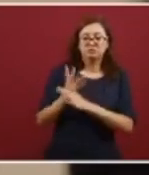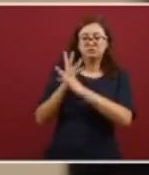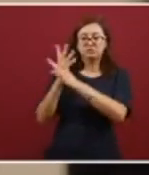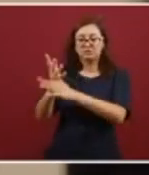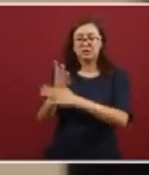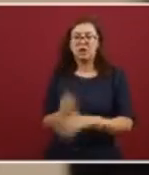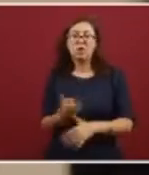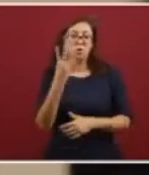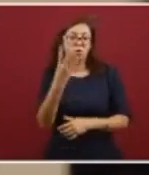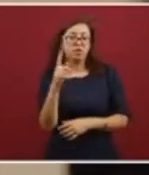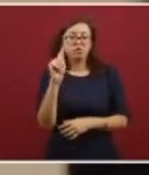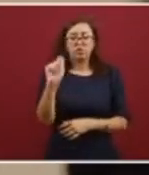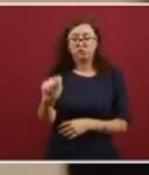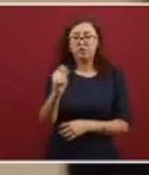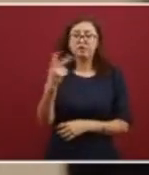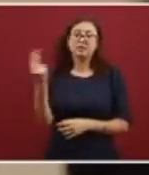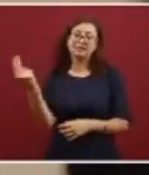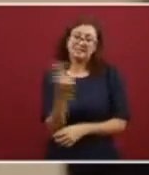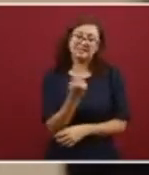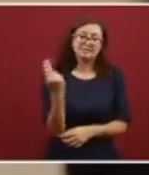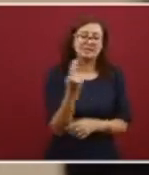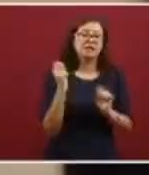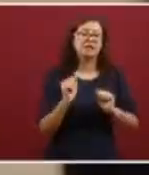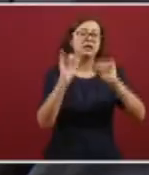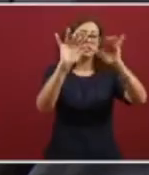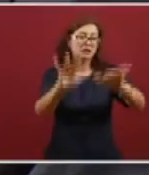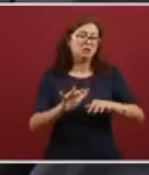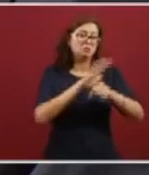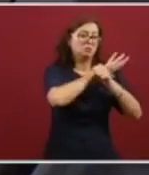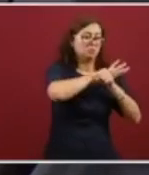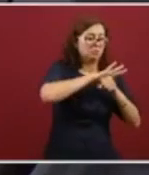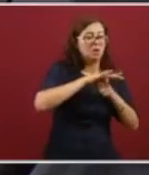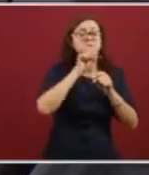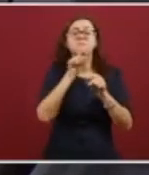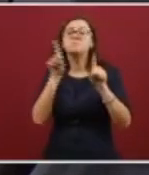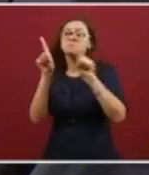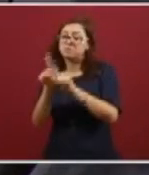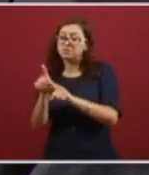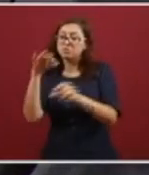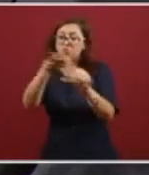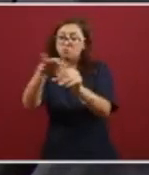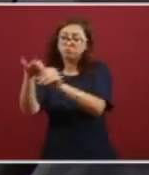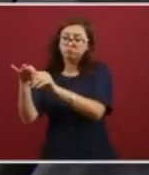solo necesita plazas llenas, sino urnas llenas.